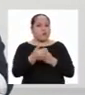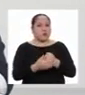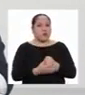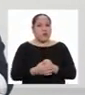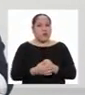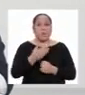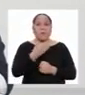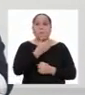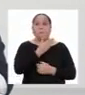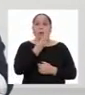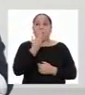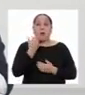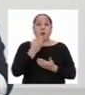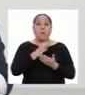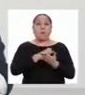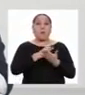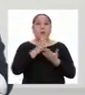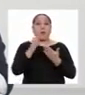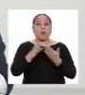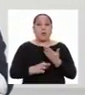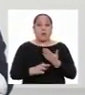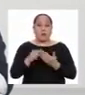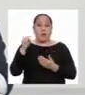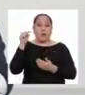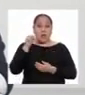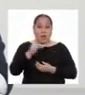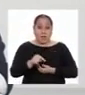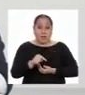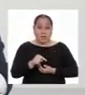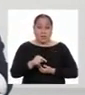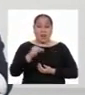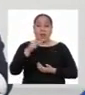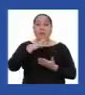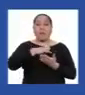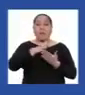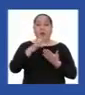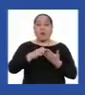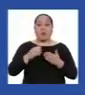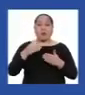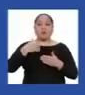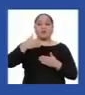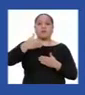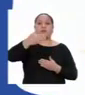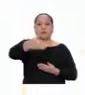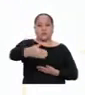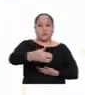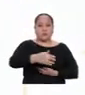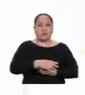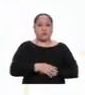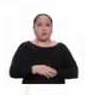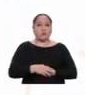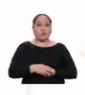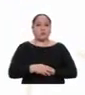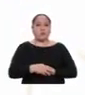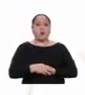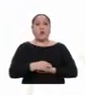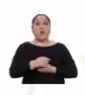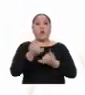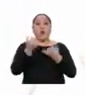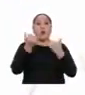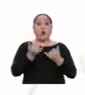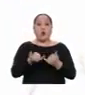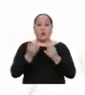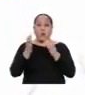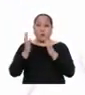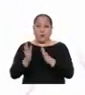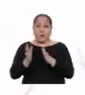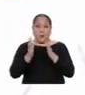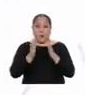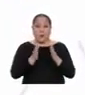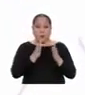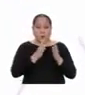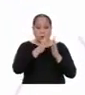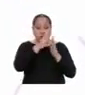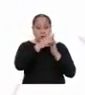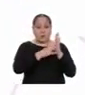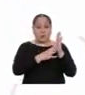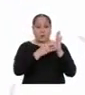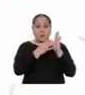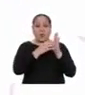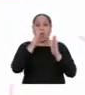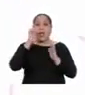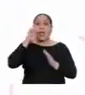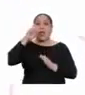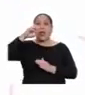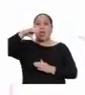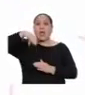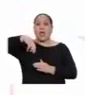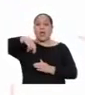nuestro proyecto para este y los siguientes programas. Así. Hoy elaboraremos la encuesta para recopilar